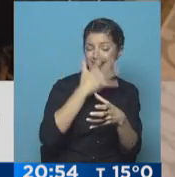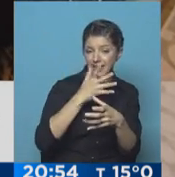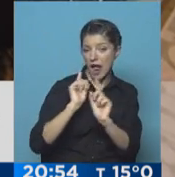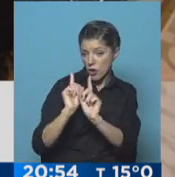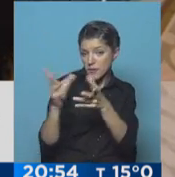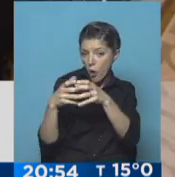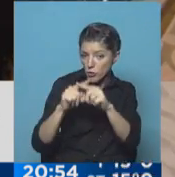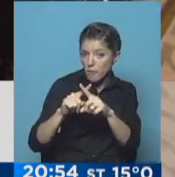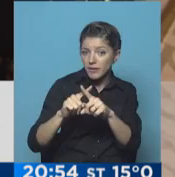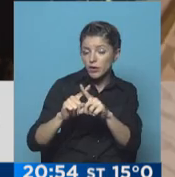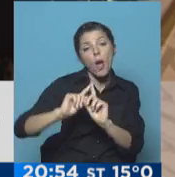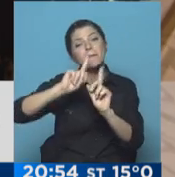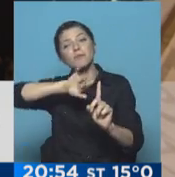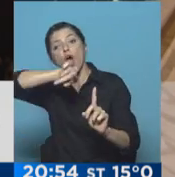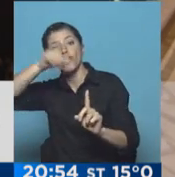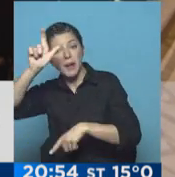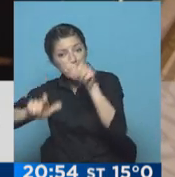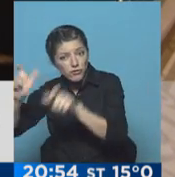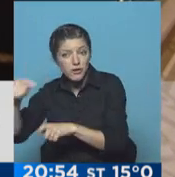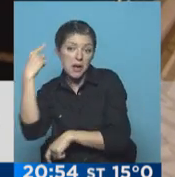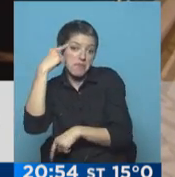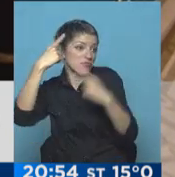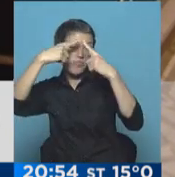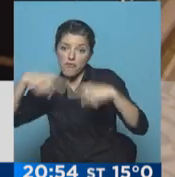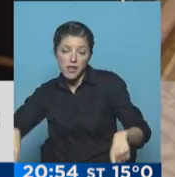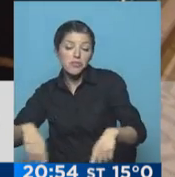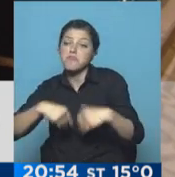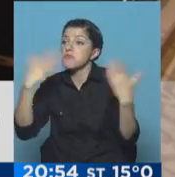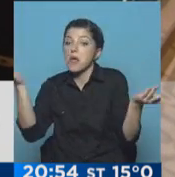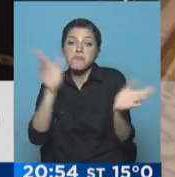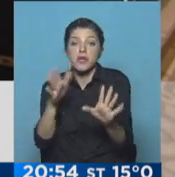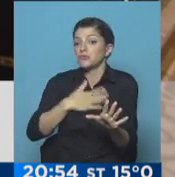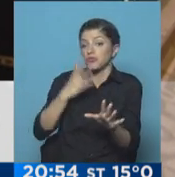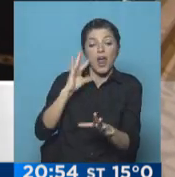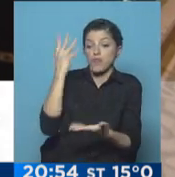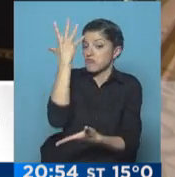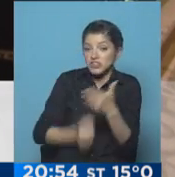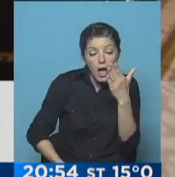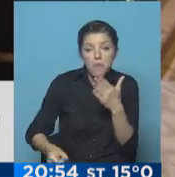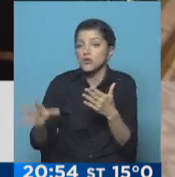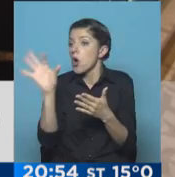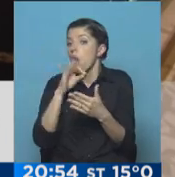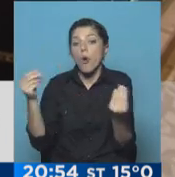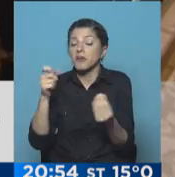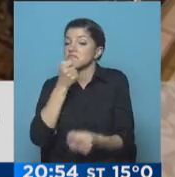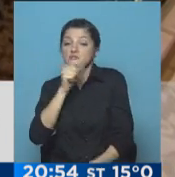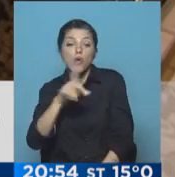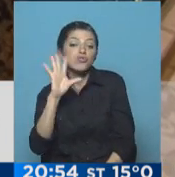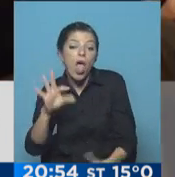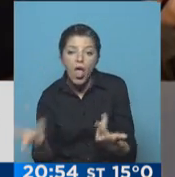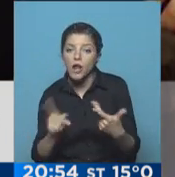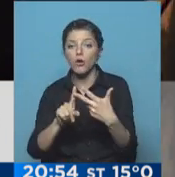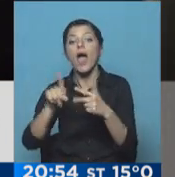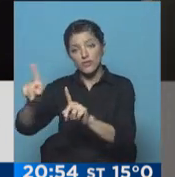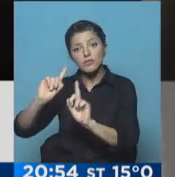propios, sino también aquel que tiene una diferencia, tal vez porque nos equivocamos en algo, tal vez porque no le gustamos en algo, hay